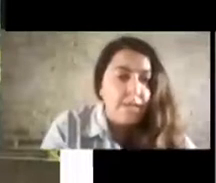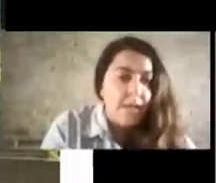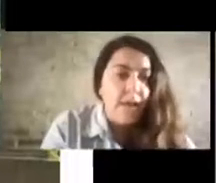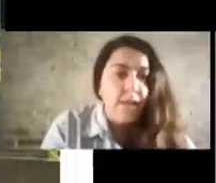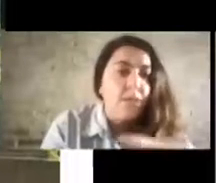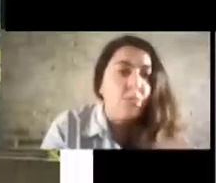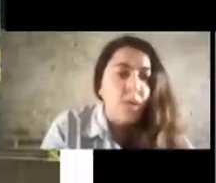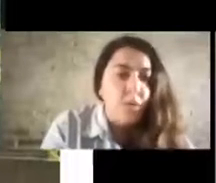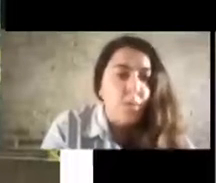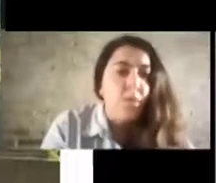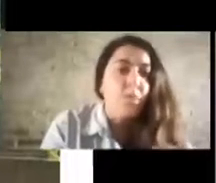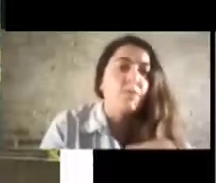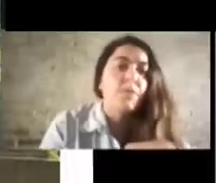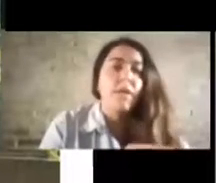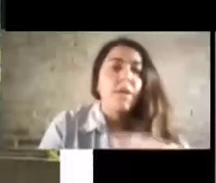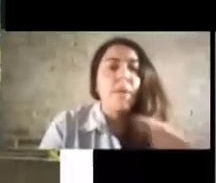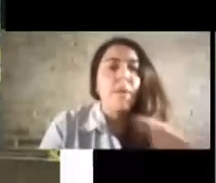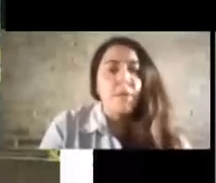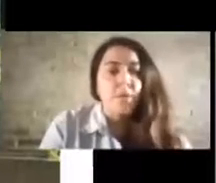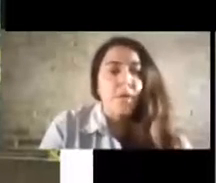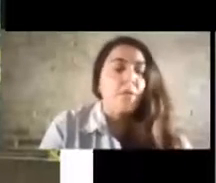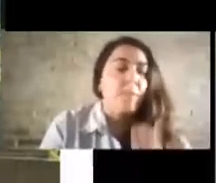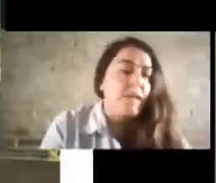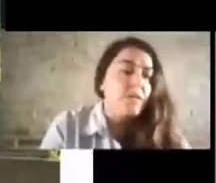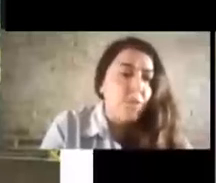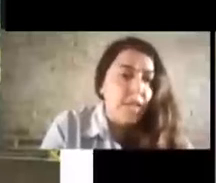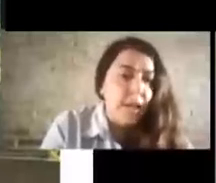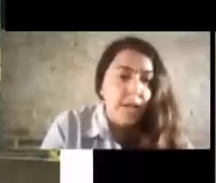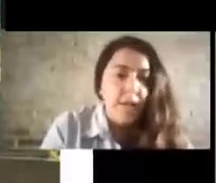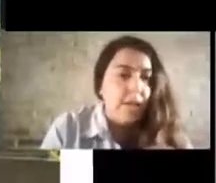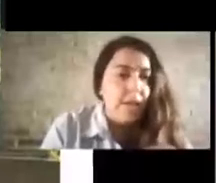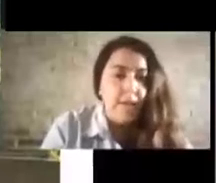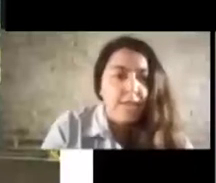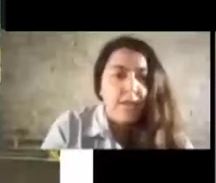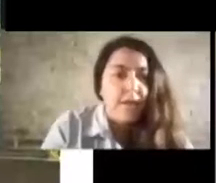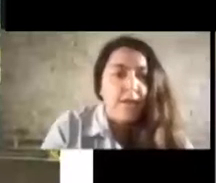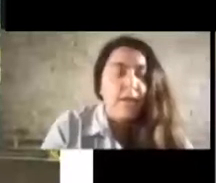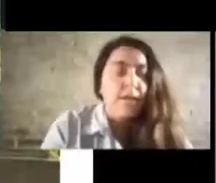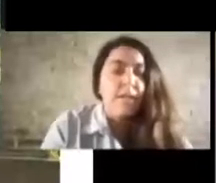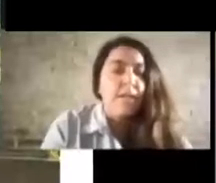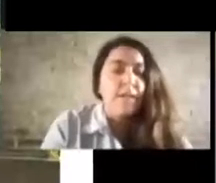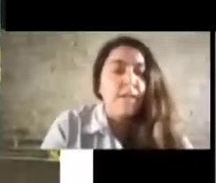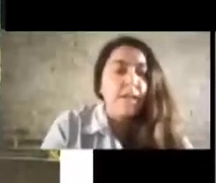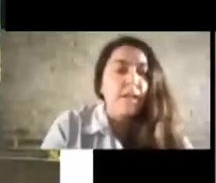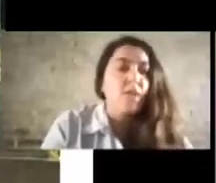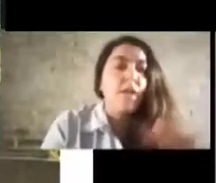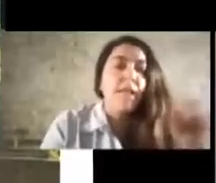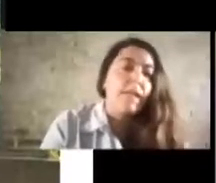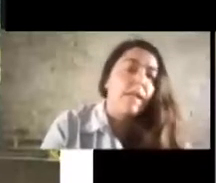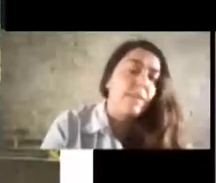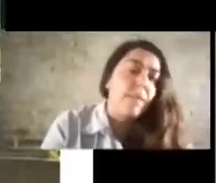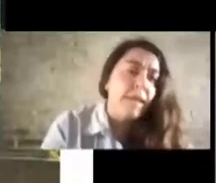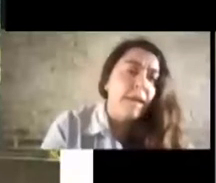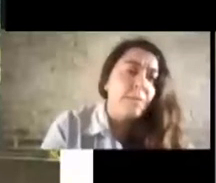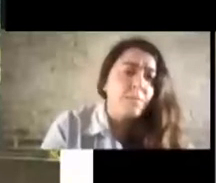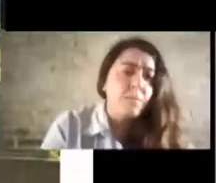Ya sea de uno de estos módulos. Vemos el modelo amarillo que está ahí, es de ese estilo, el